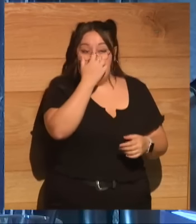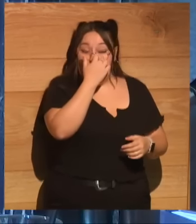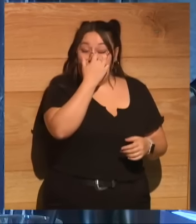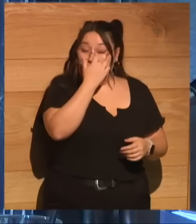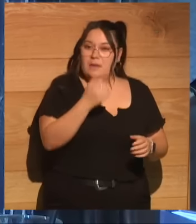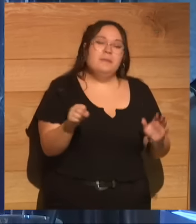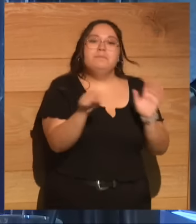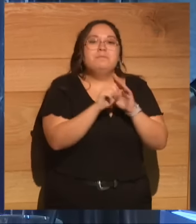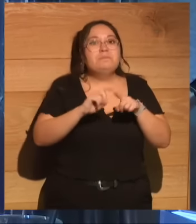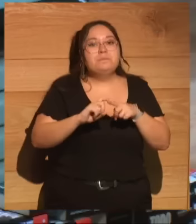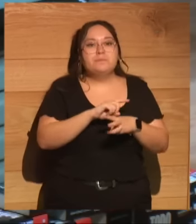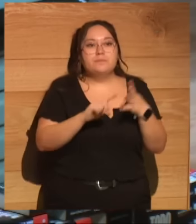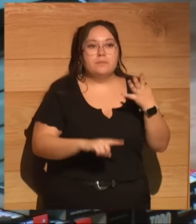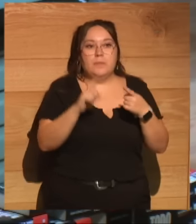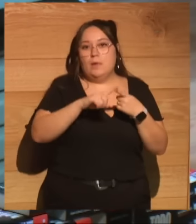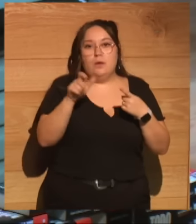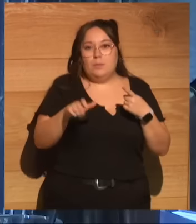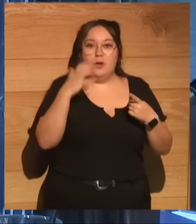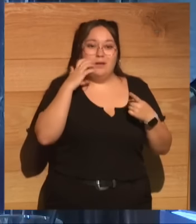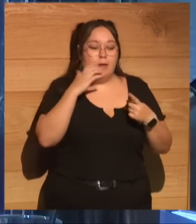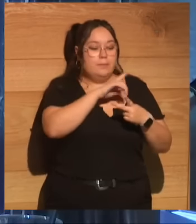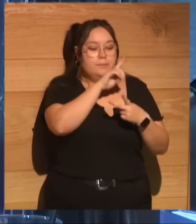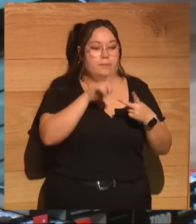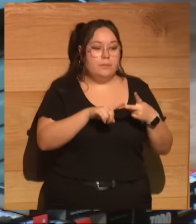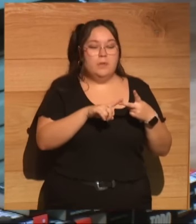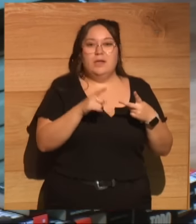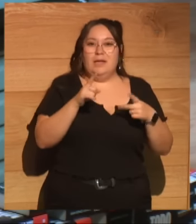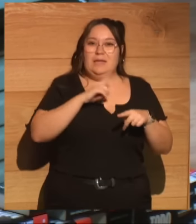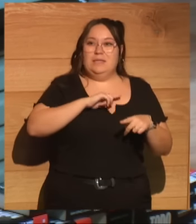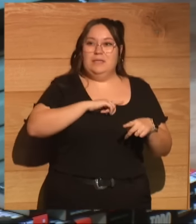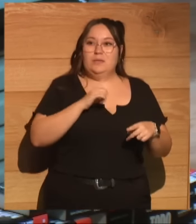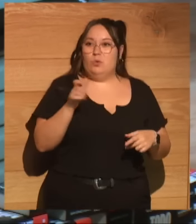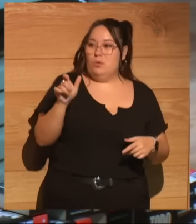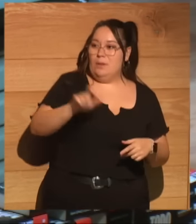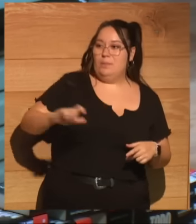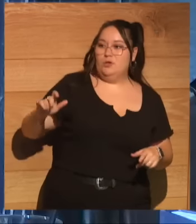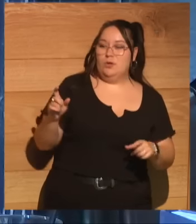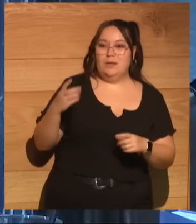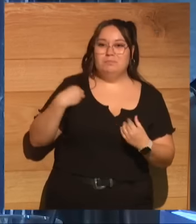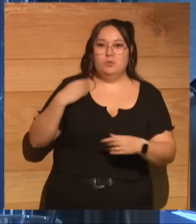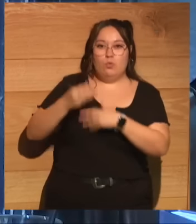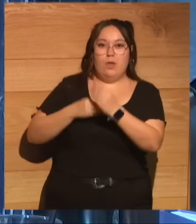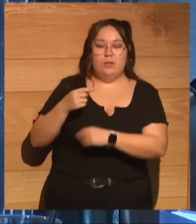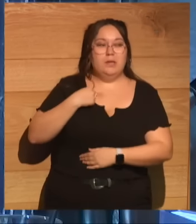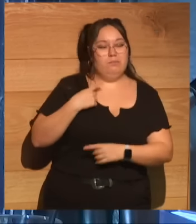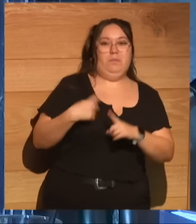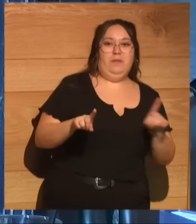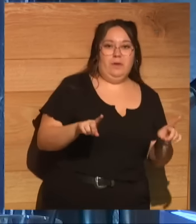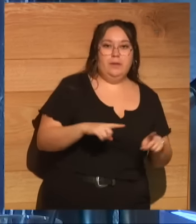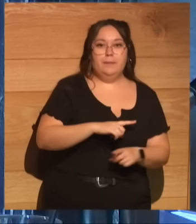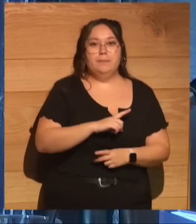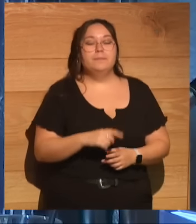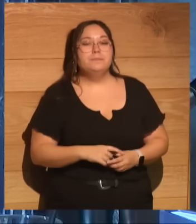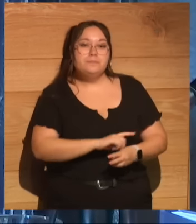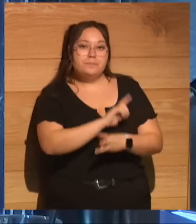le marcan cuatro cosas. Ser un bicho raro, la alienación que siente él hacia otros y la que le devuelven otros en forma de no comunicación. O sea, ser